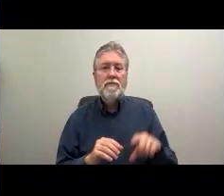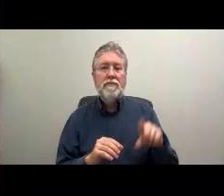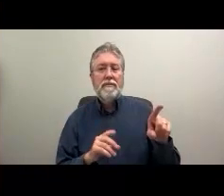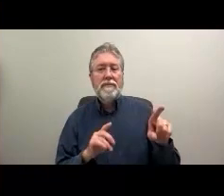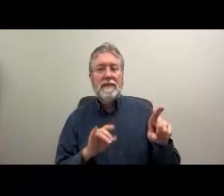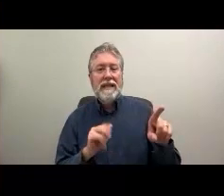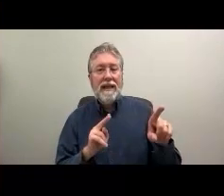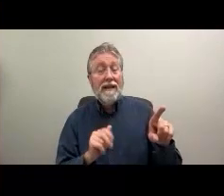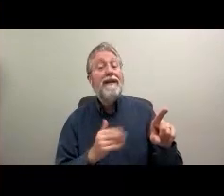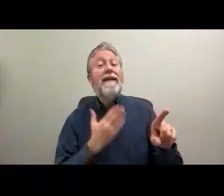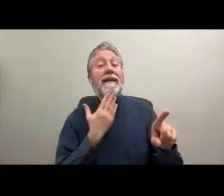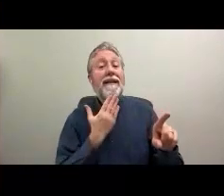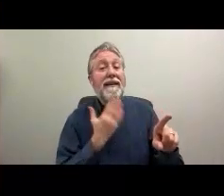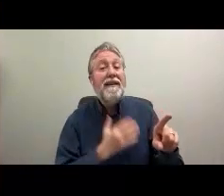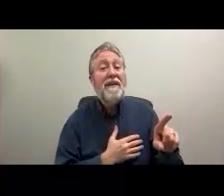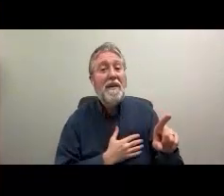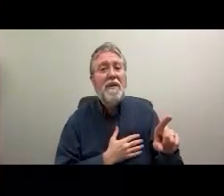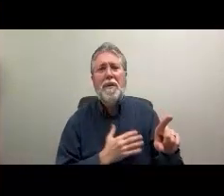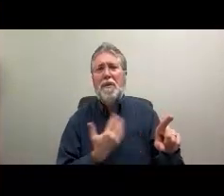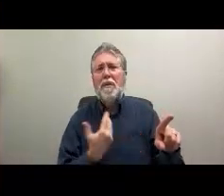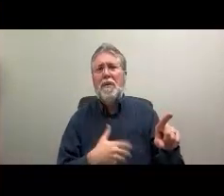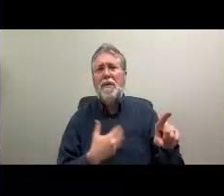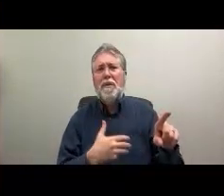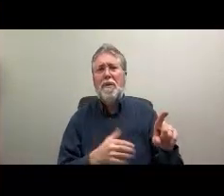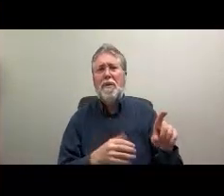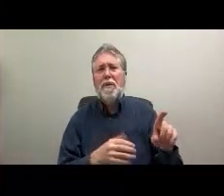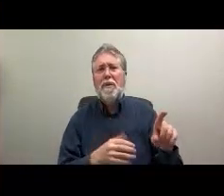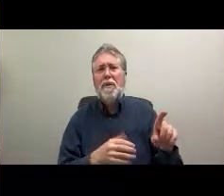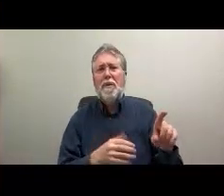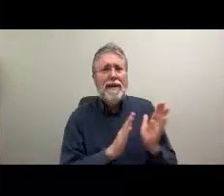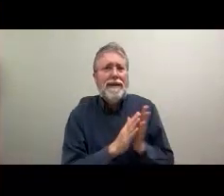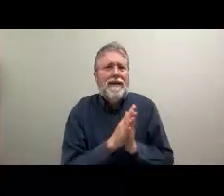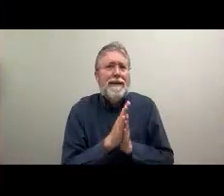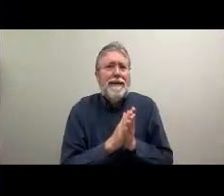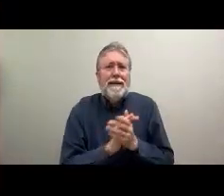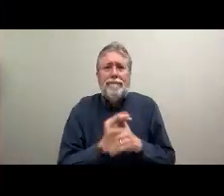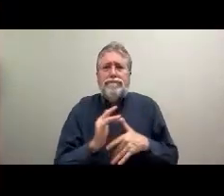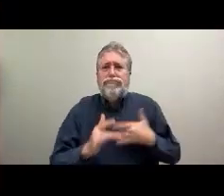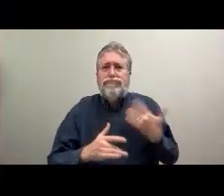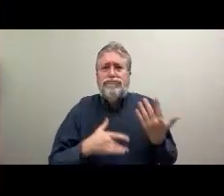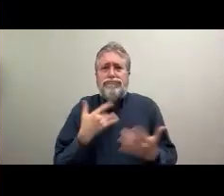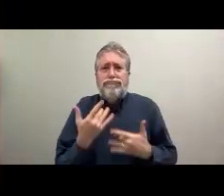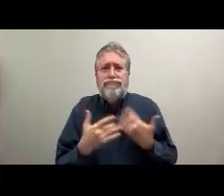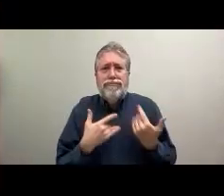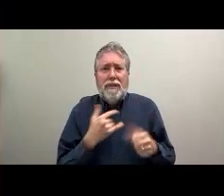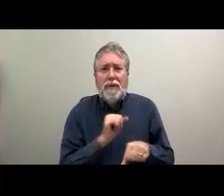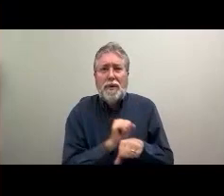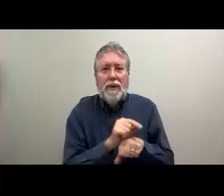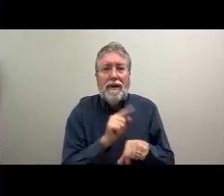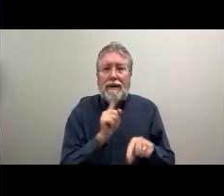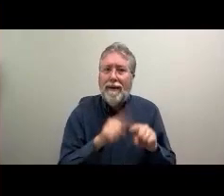Gracias por esta magnífica presentación. Un trabajo muy emocionante y está deseando que esté disponible.